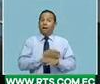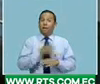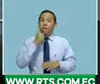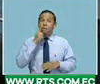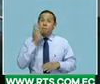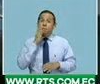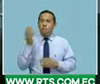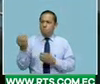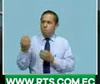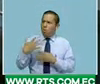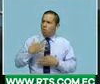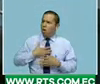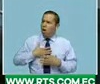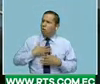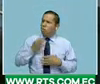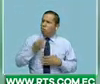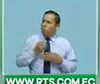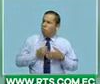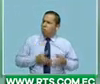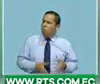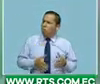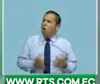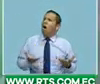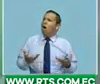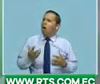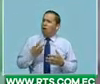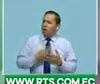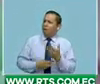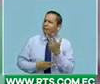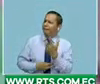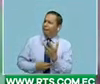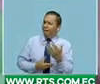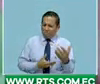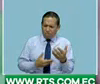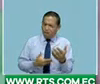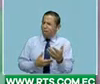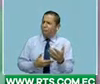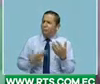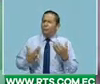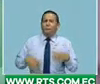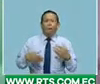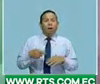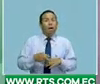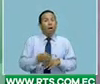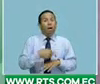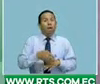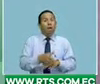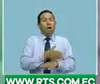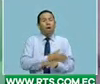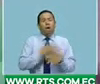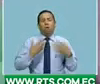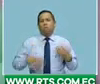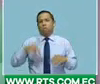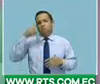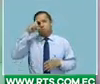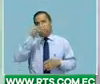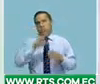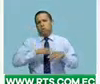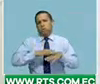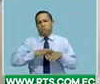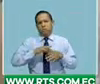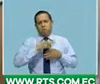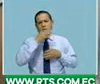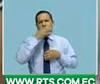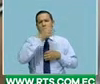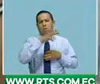tendrían trillizos, pasaron dificultades en los momentos más complicados de la pandemia para realizar los controles en el embarazo.